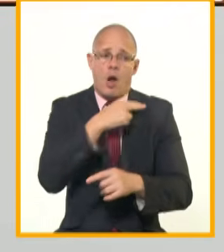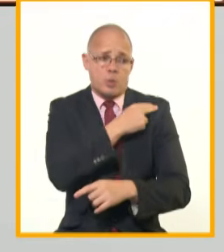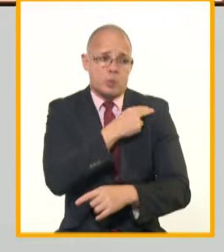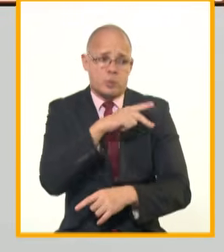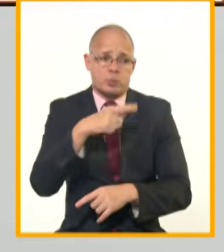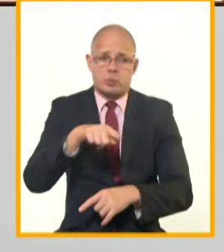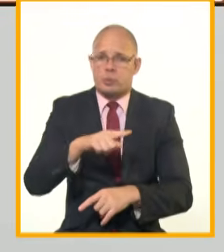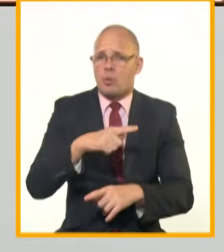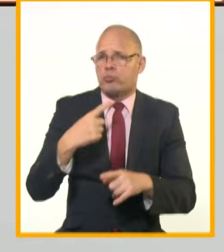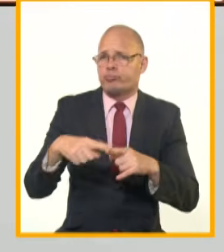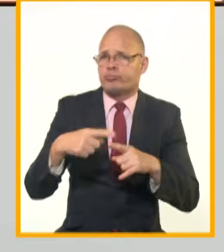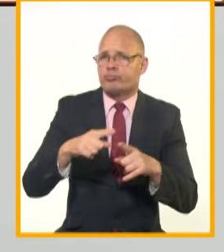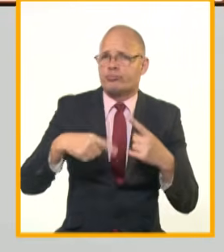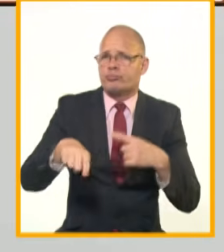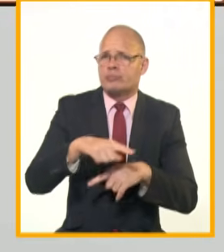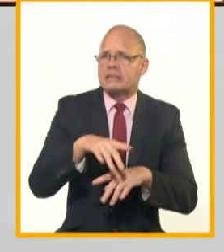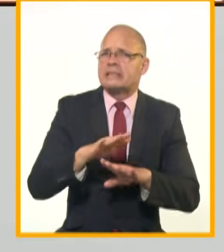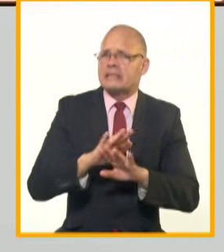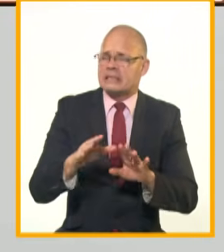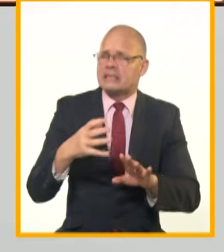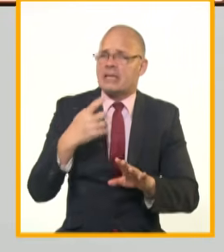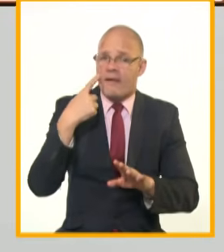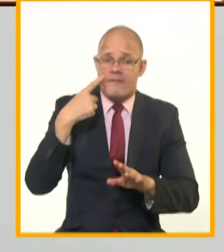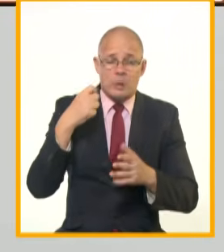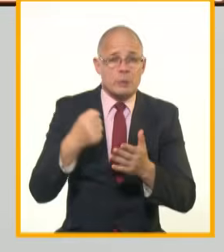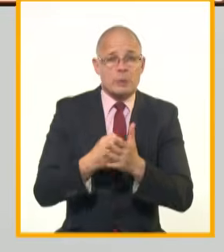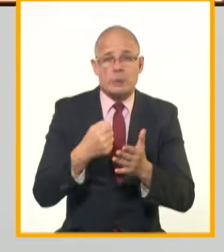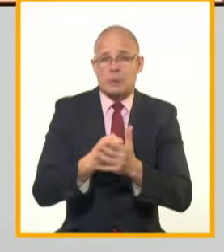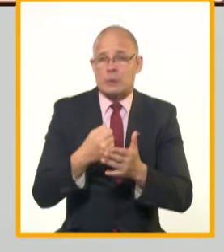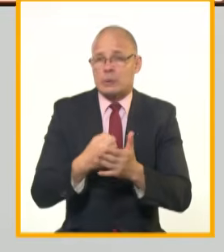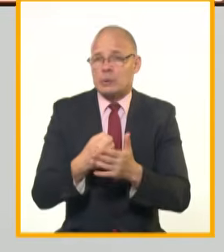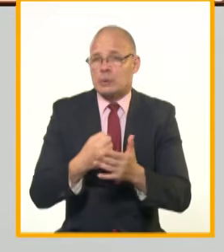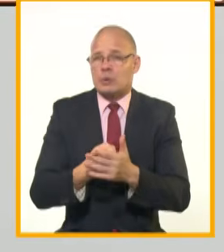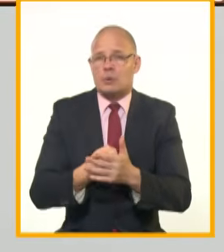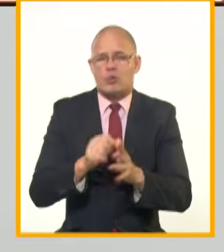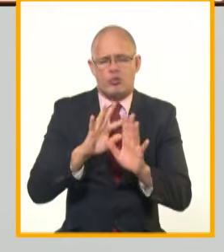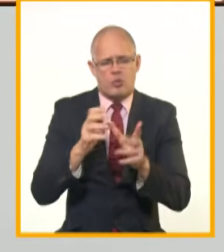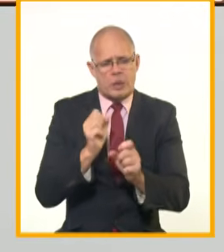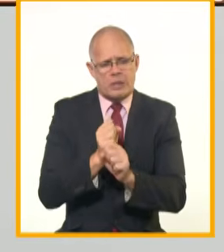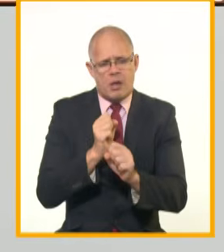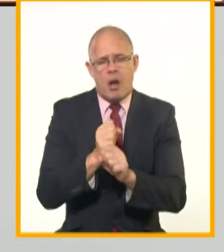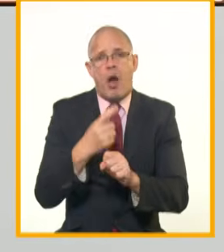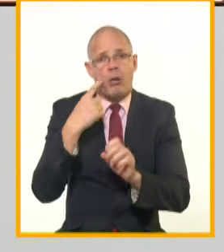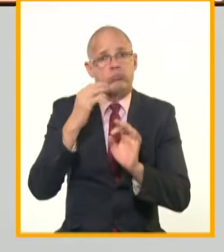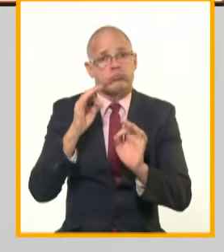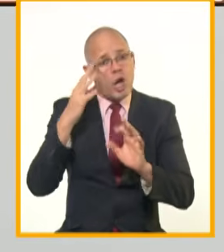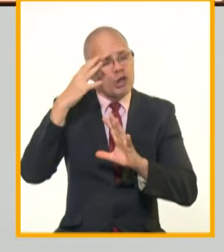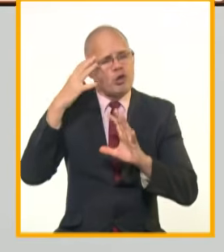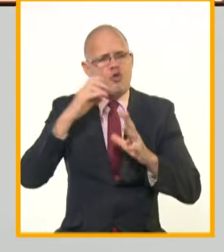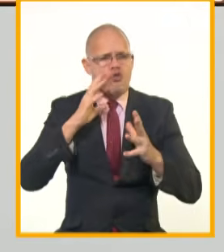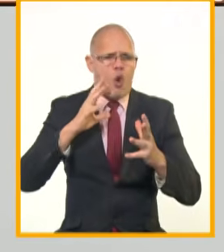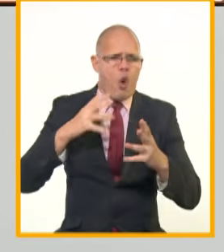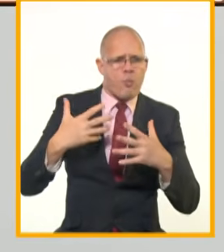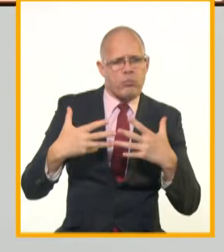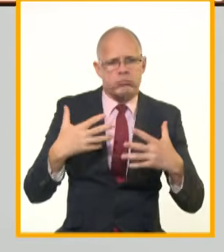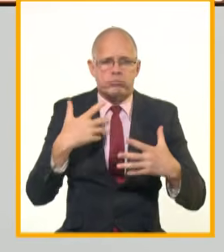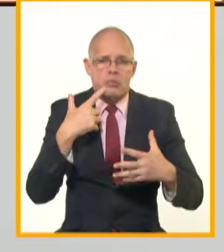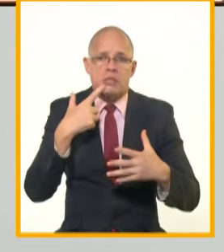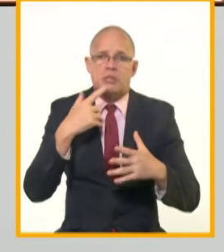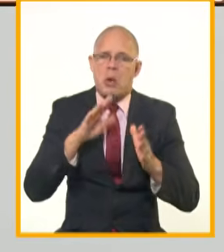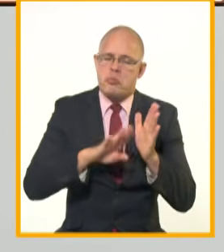universidad que le ha puesto ciencia a la dirección, y ya la